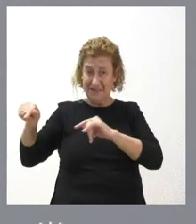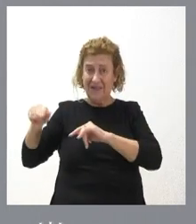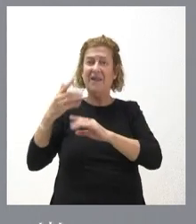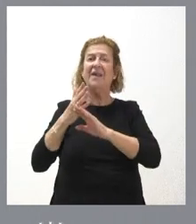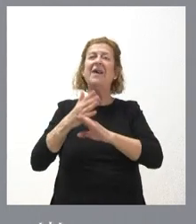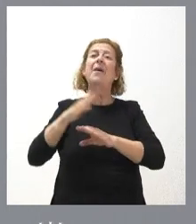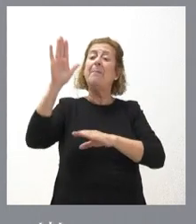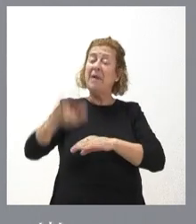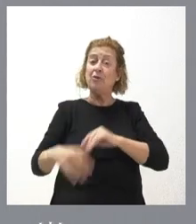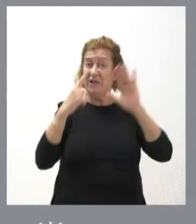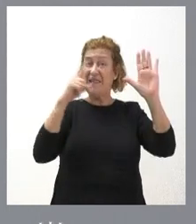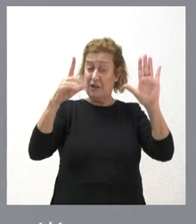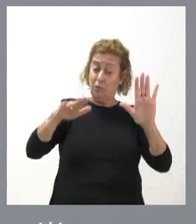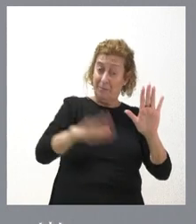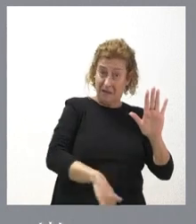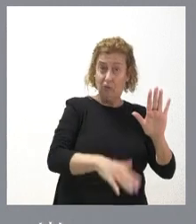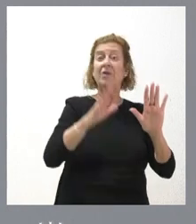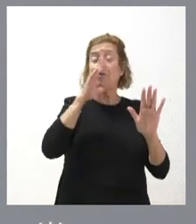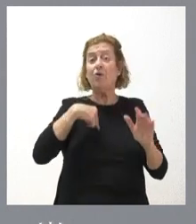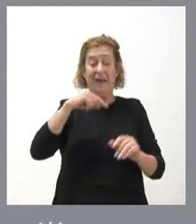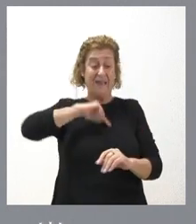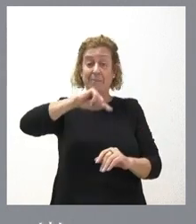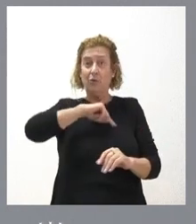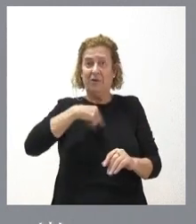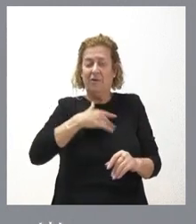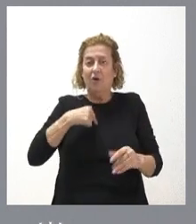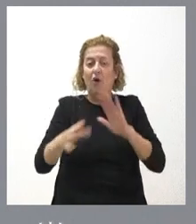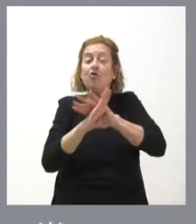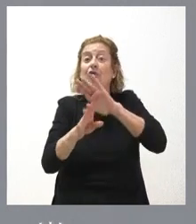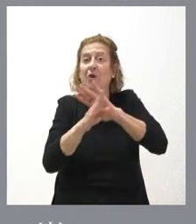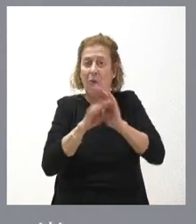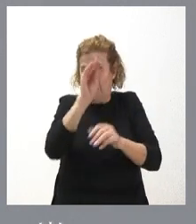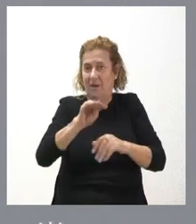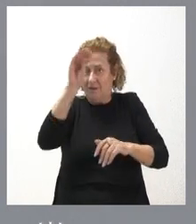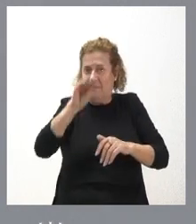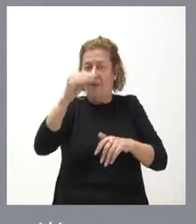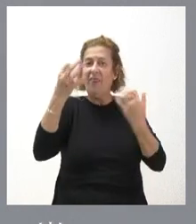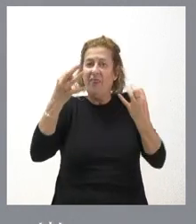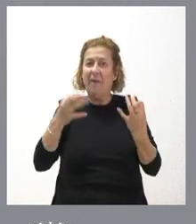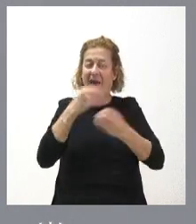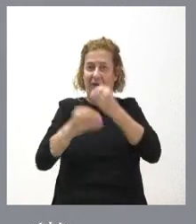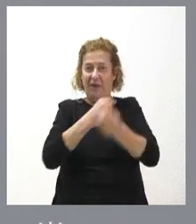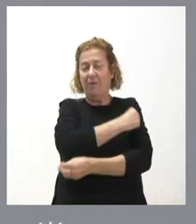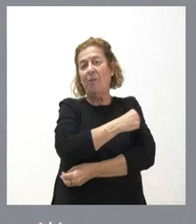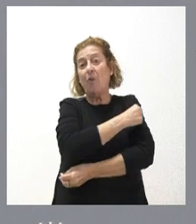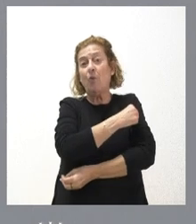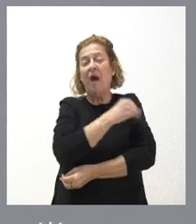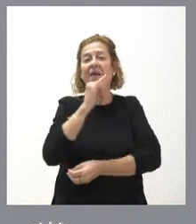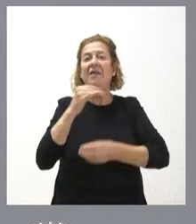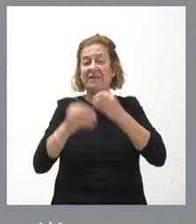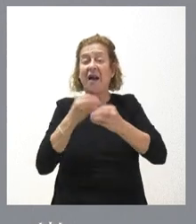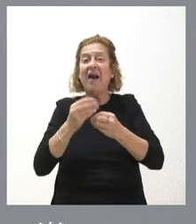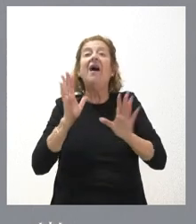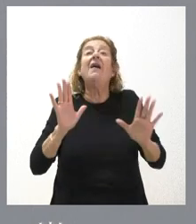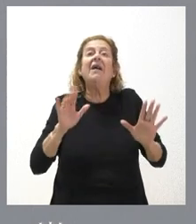6 años por tanto y nuestro espíritu en seguir insistiendo como existíamos antes de que estas vacunaciones se produzcan y se lleven a cabo en